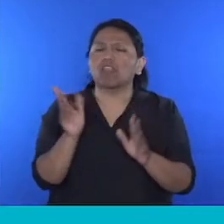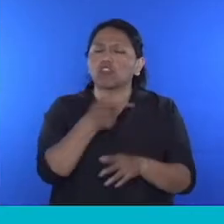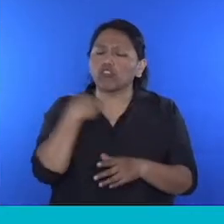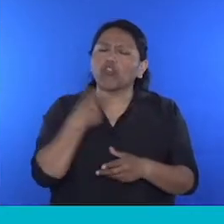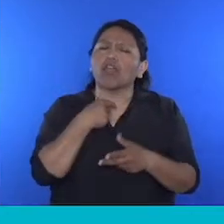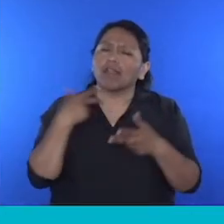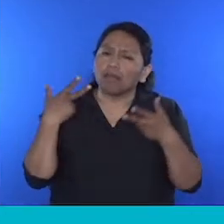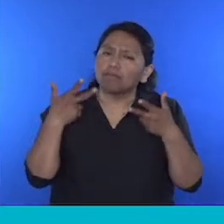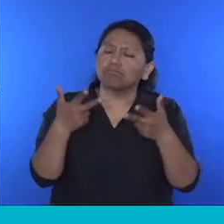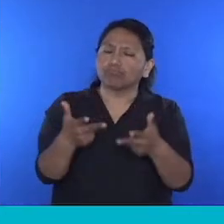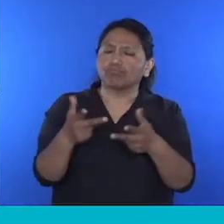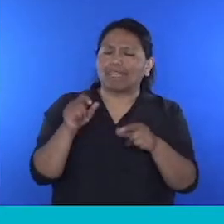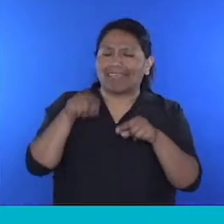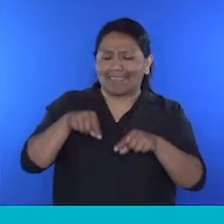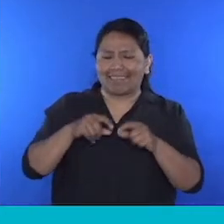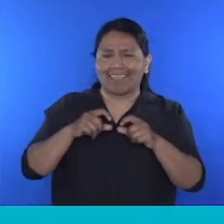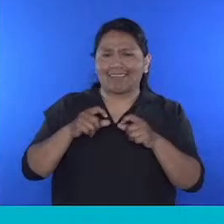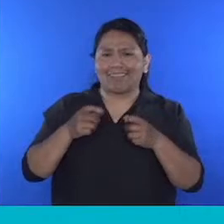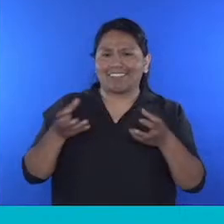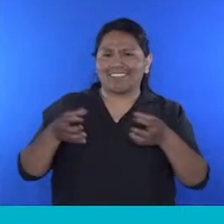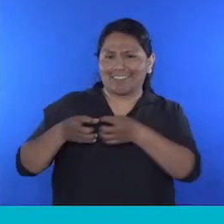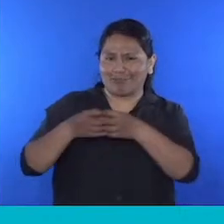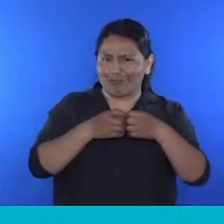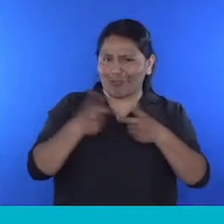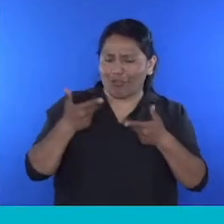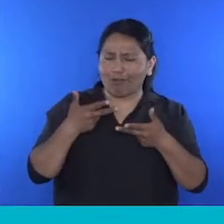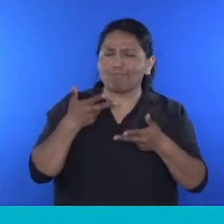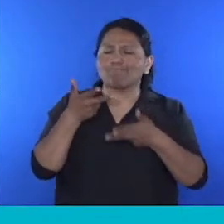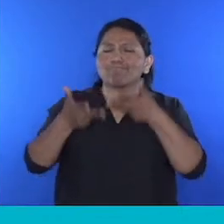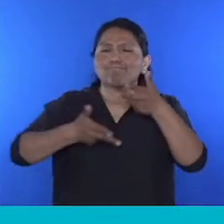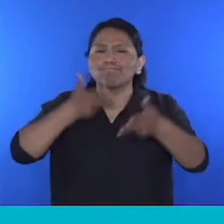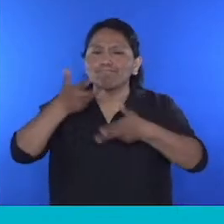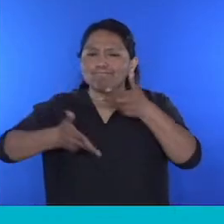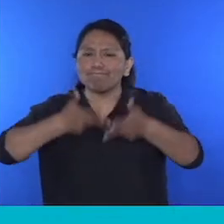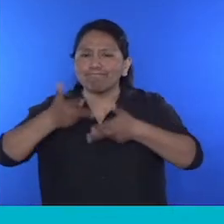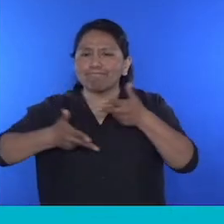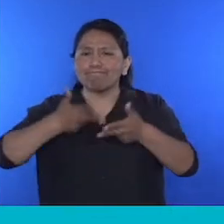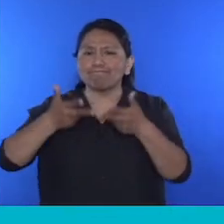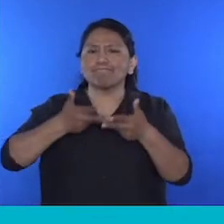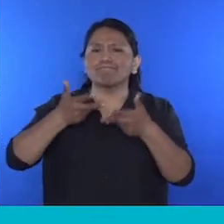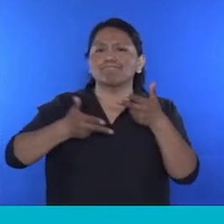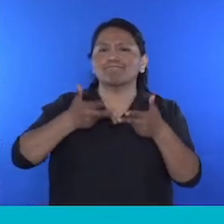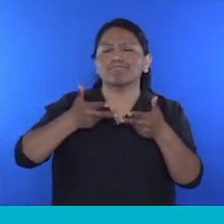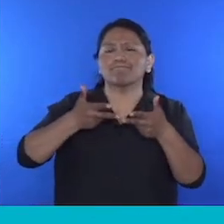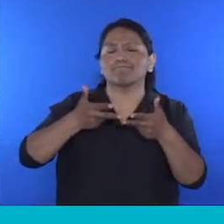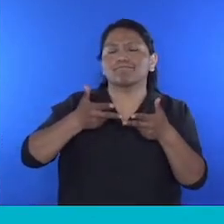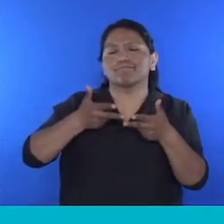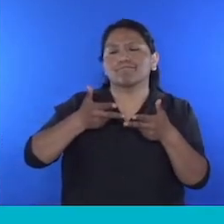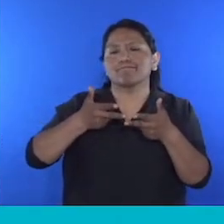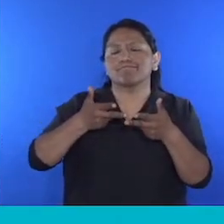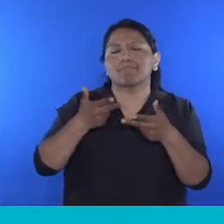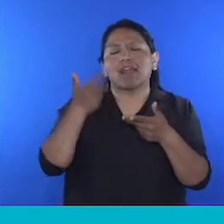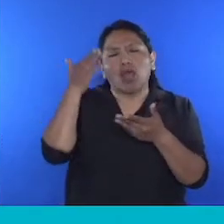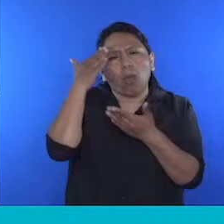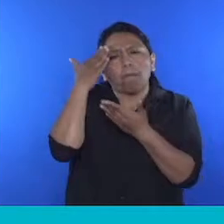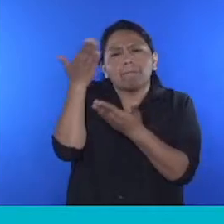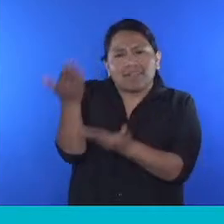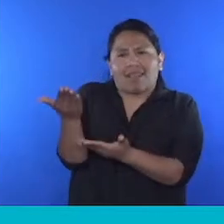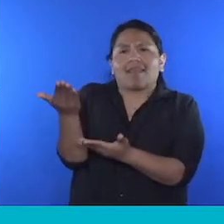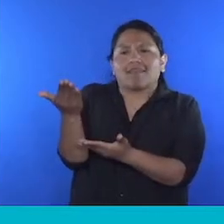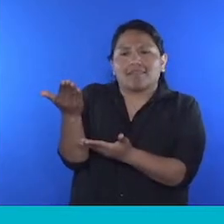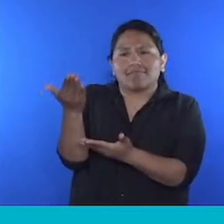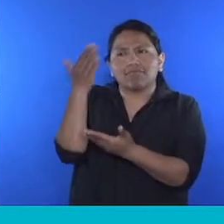queremos usar este espacio, estas palabras, para hacer un homenaje,